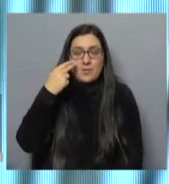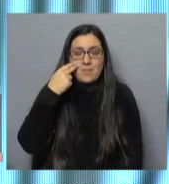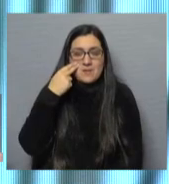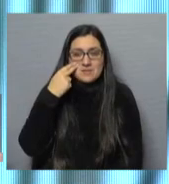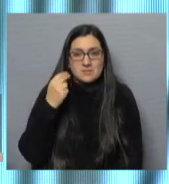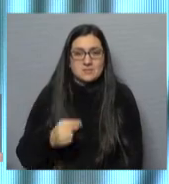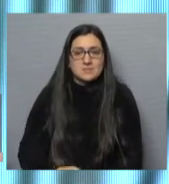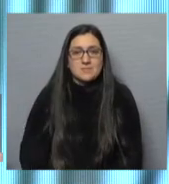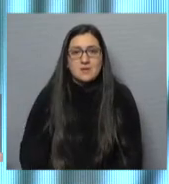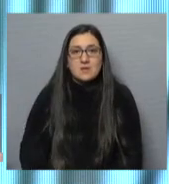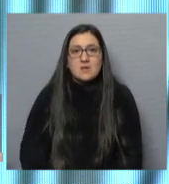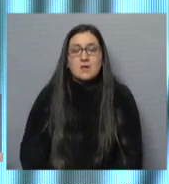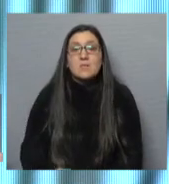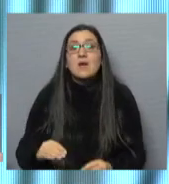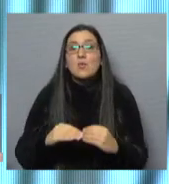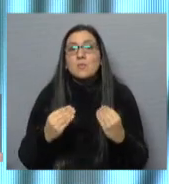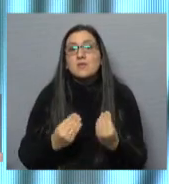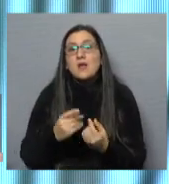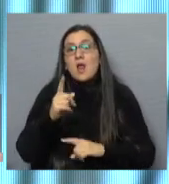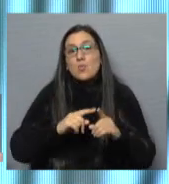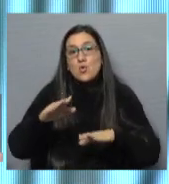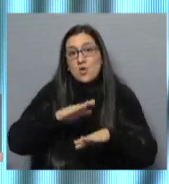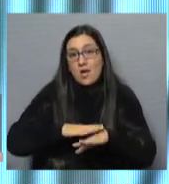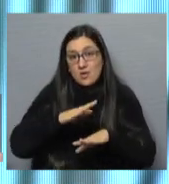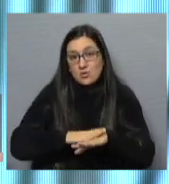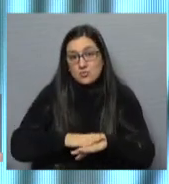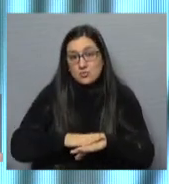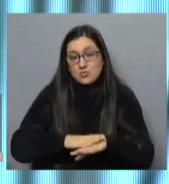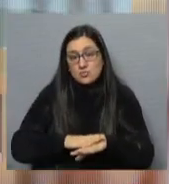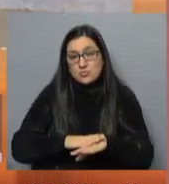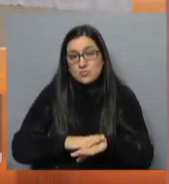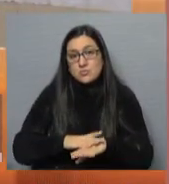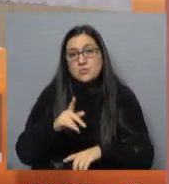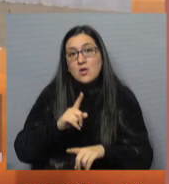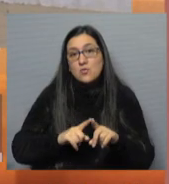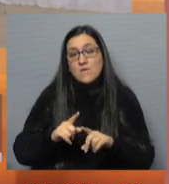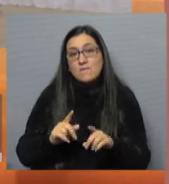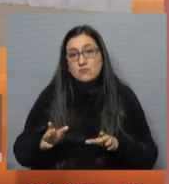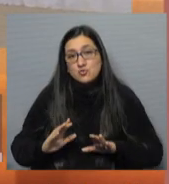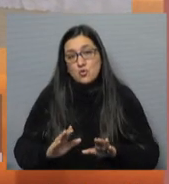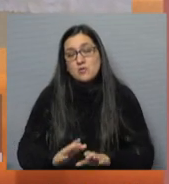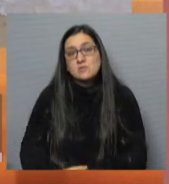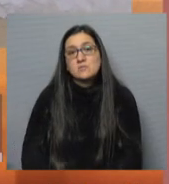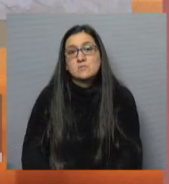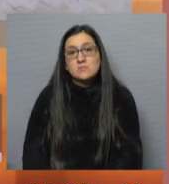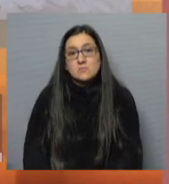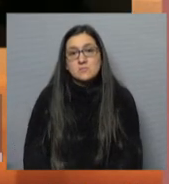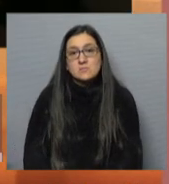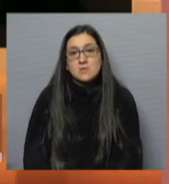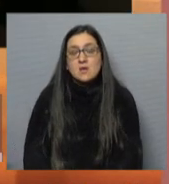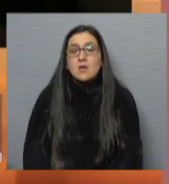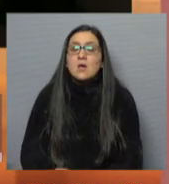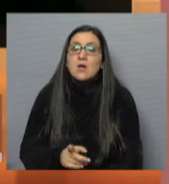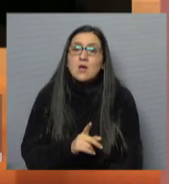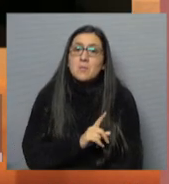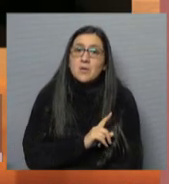para cubrir algunos cargos y algunas funciones, pero no se está tomando